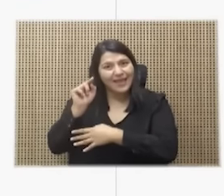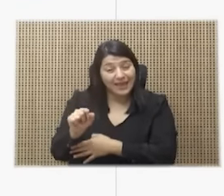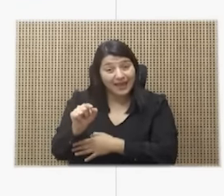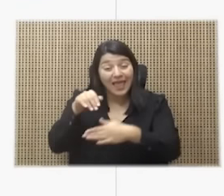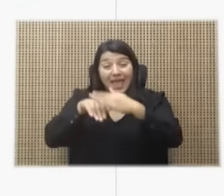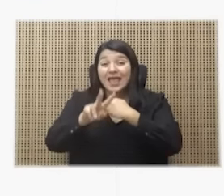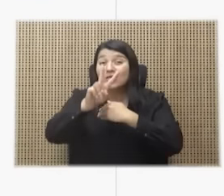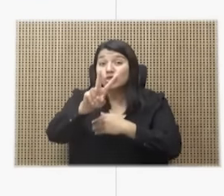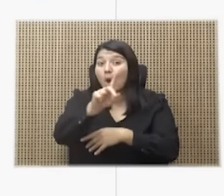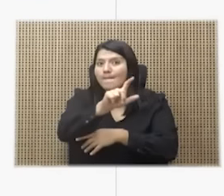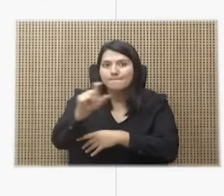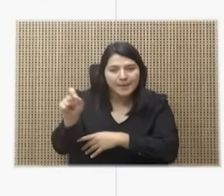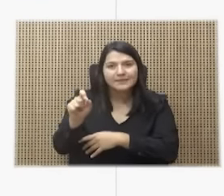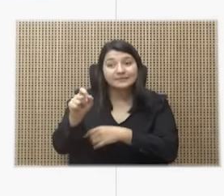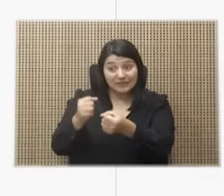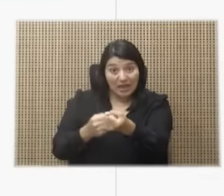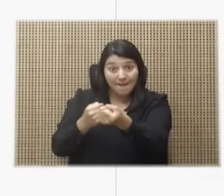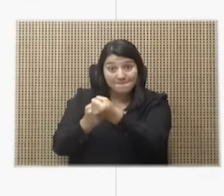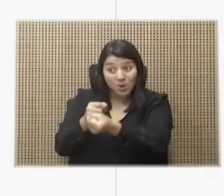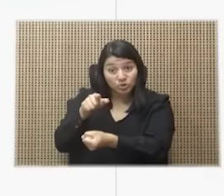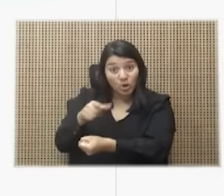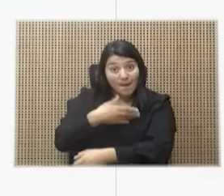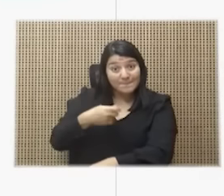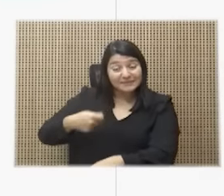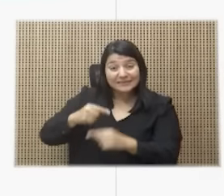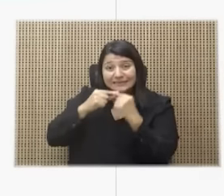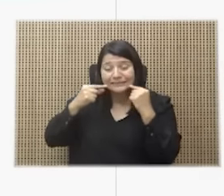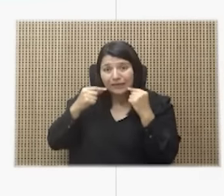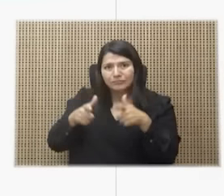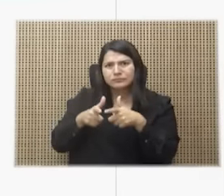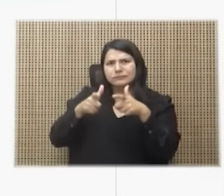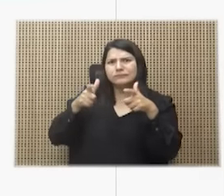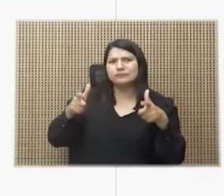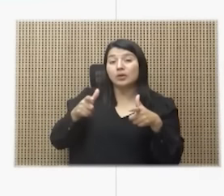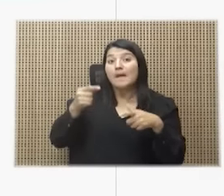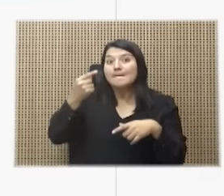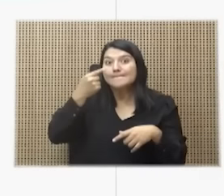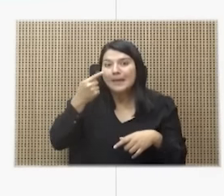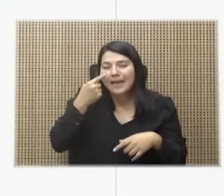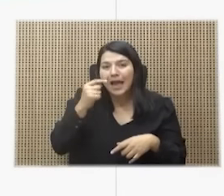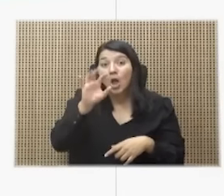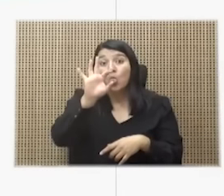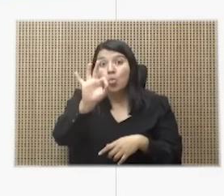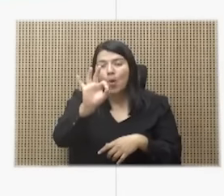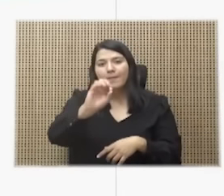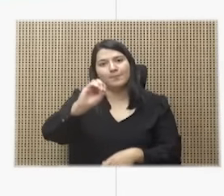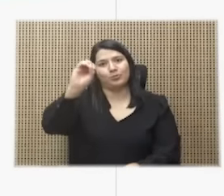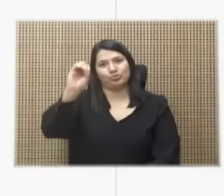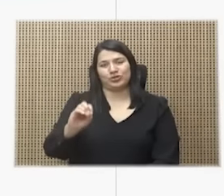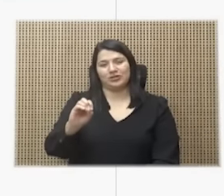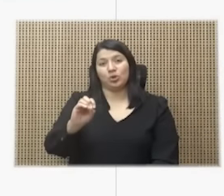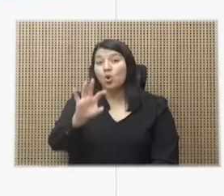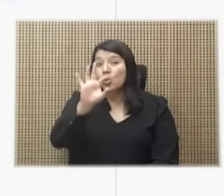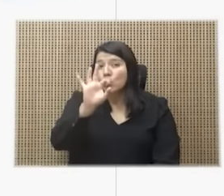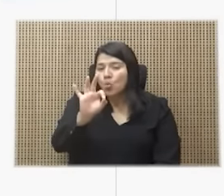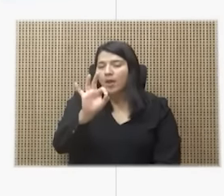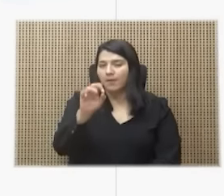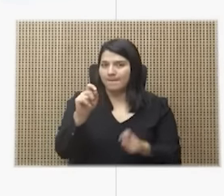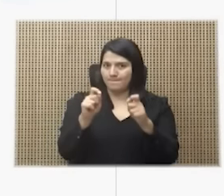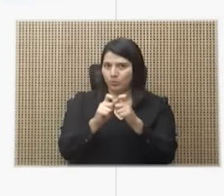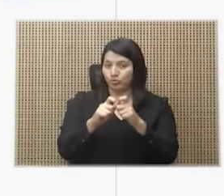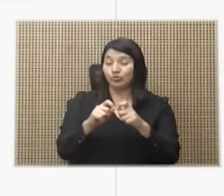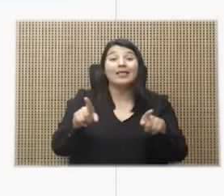crece muchísimo el respaldo hacia el presidente Rodrigo Chávez. Óiganlo bien, 9 puntos. 9 puntos.